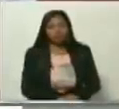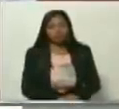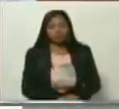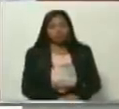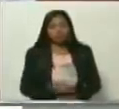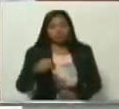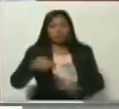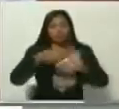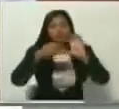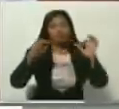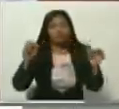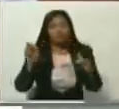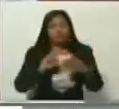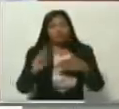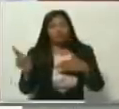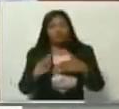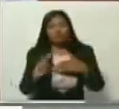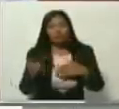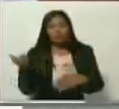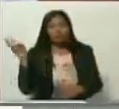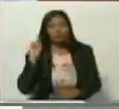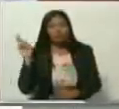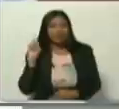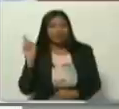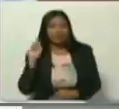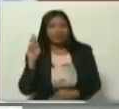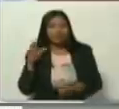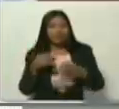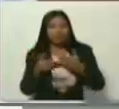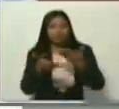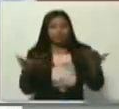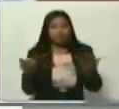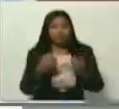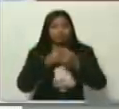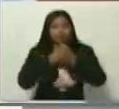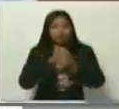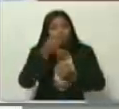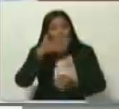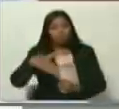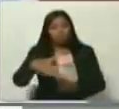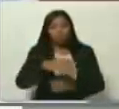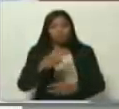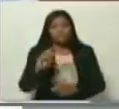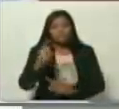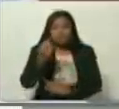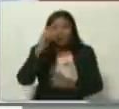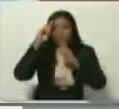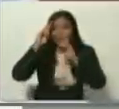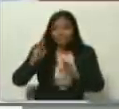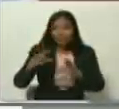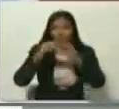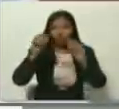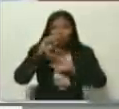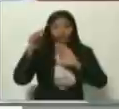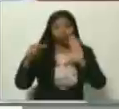cadena regional de radio a todo nuestro querido pueblo. Primero, el respeto